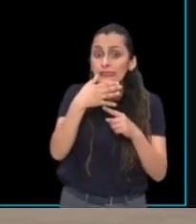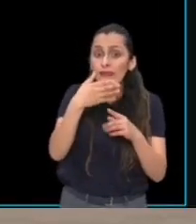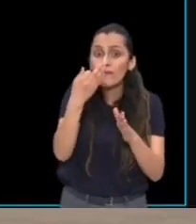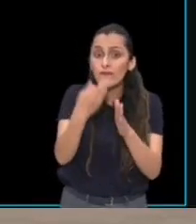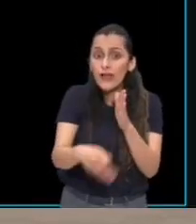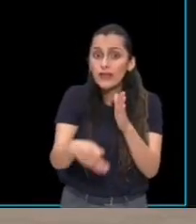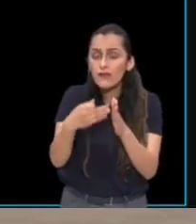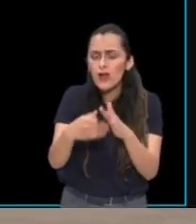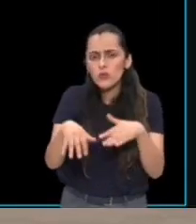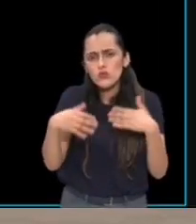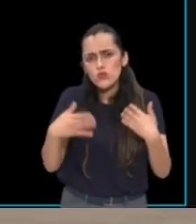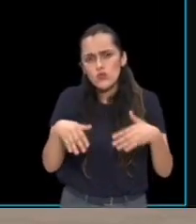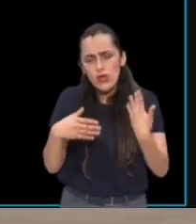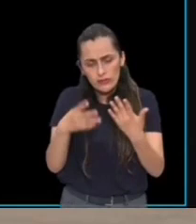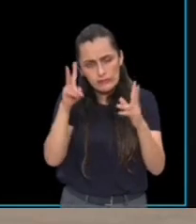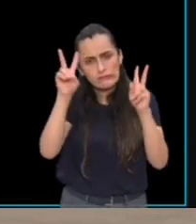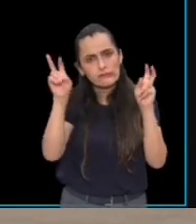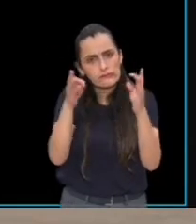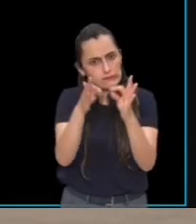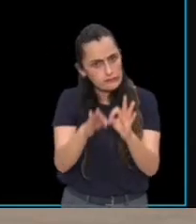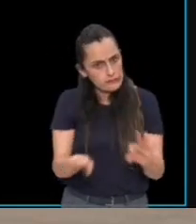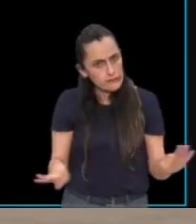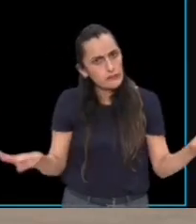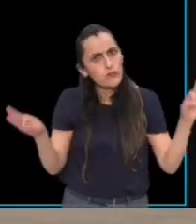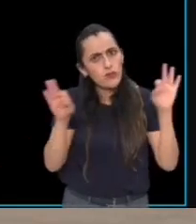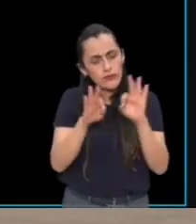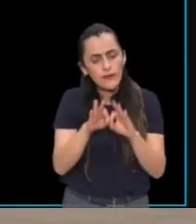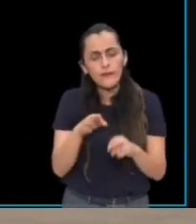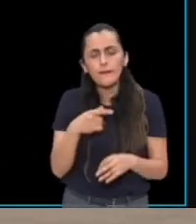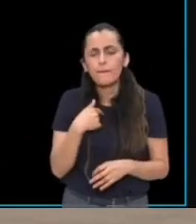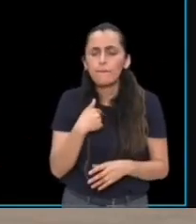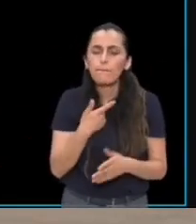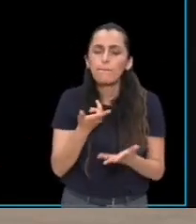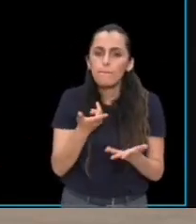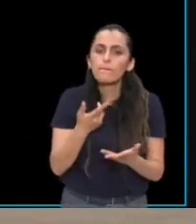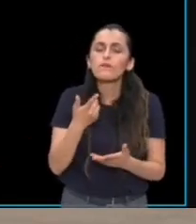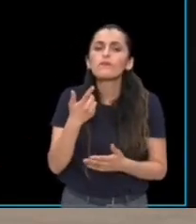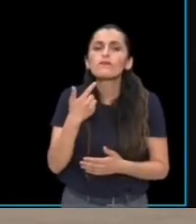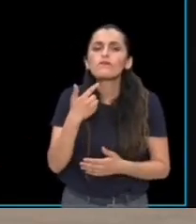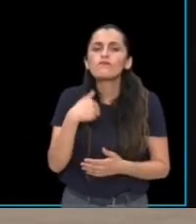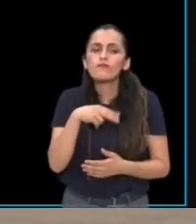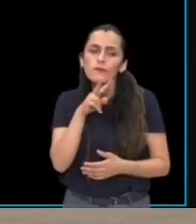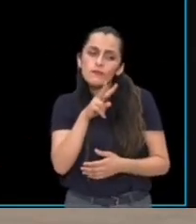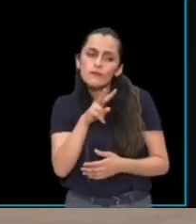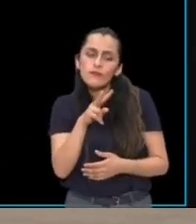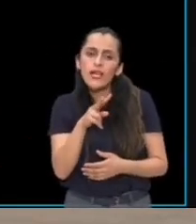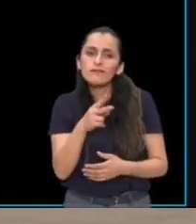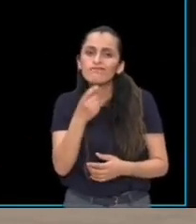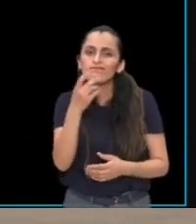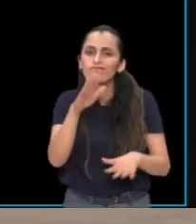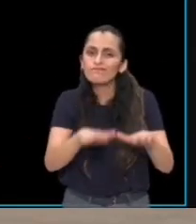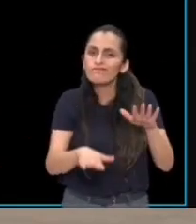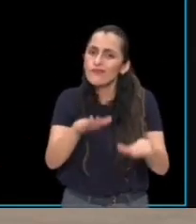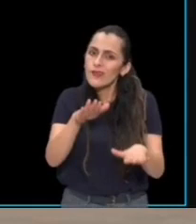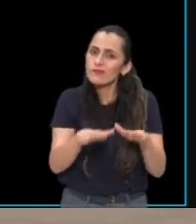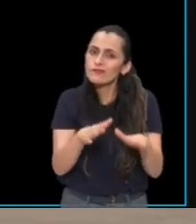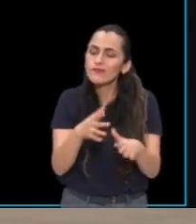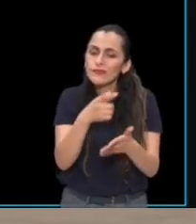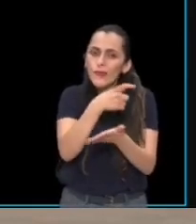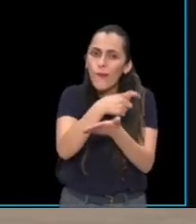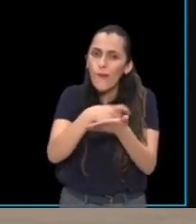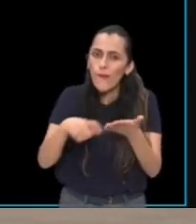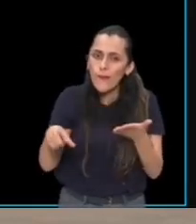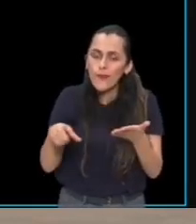sensible, lo hemos escuchado y sobre todo aquí a través de las compras consolidadas, pero también debemos de implementar